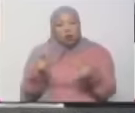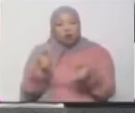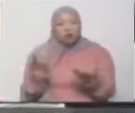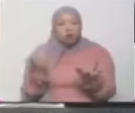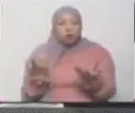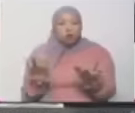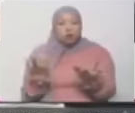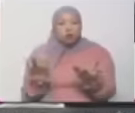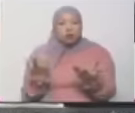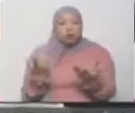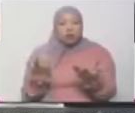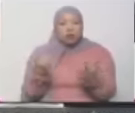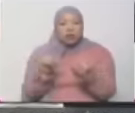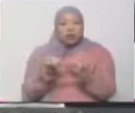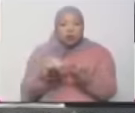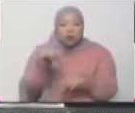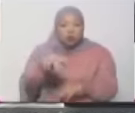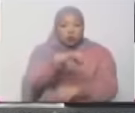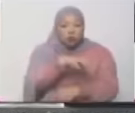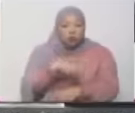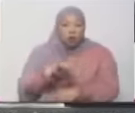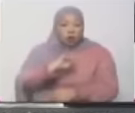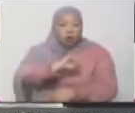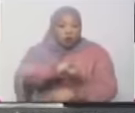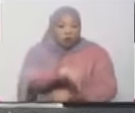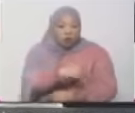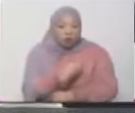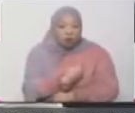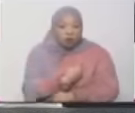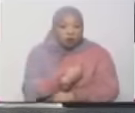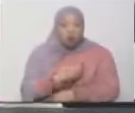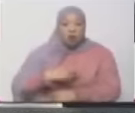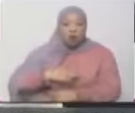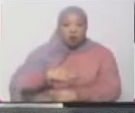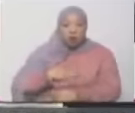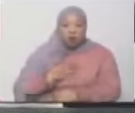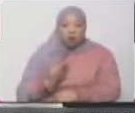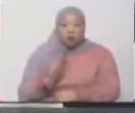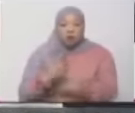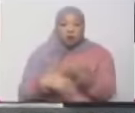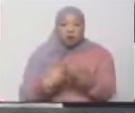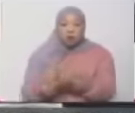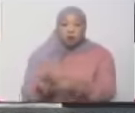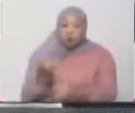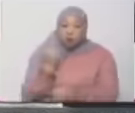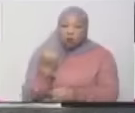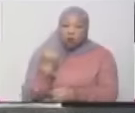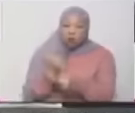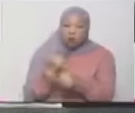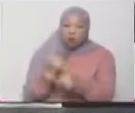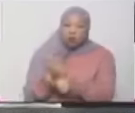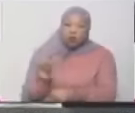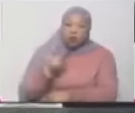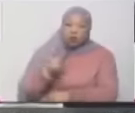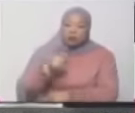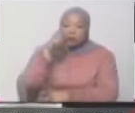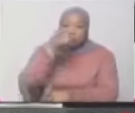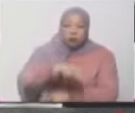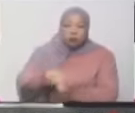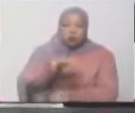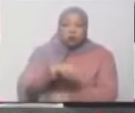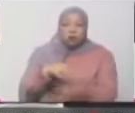en las comunas vanguardia o en muchos territorios que puedan formar de acuerdo a la necesidad que tenga